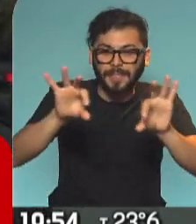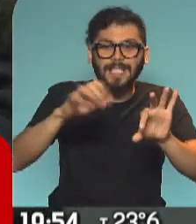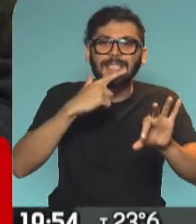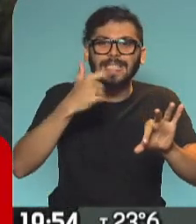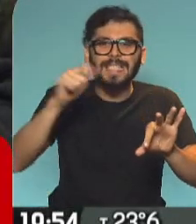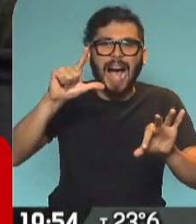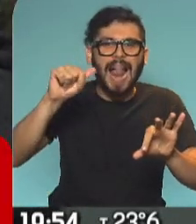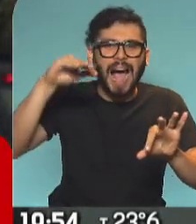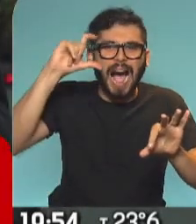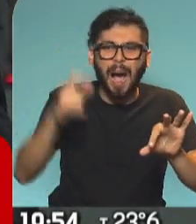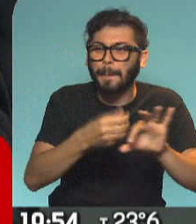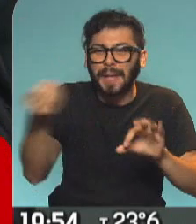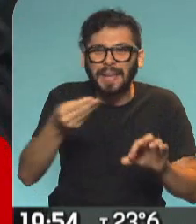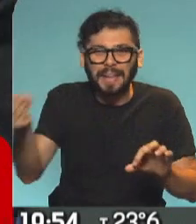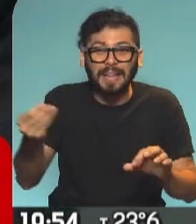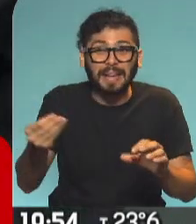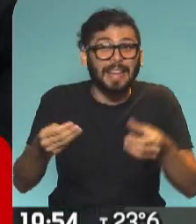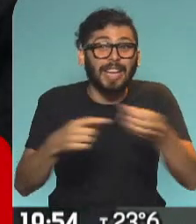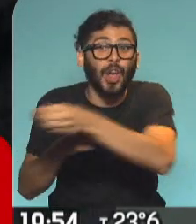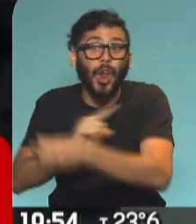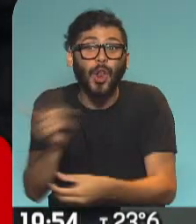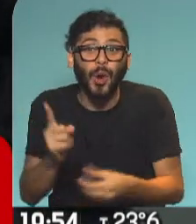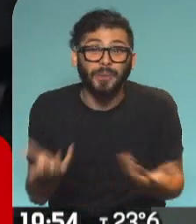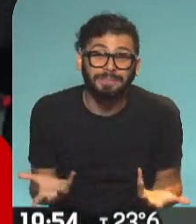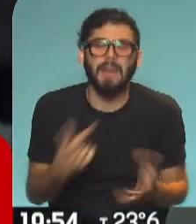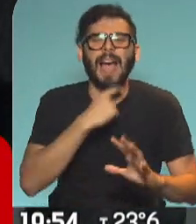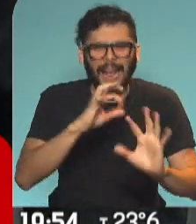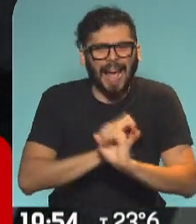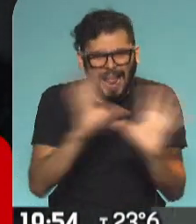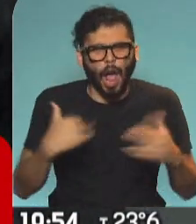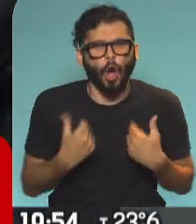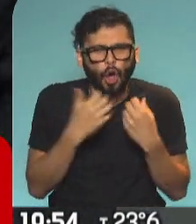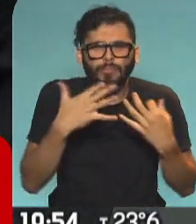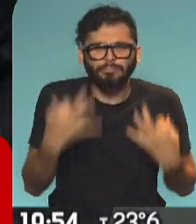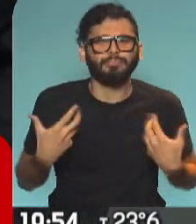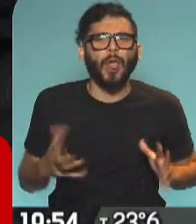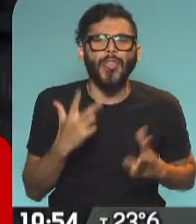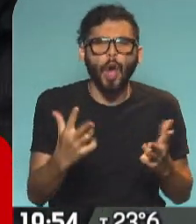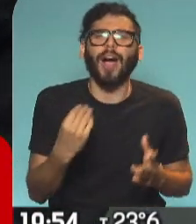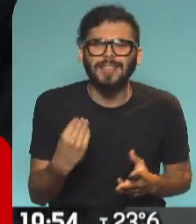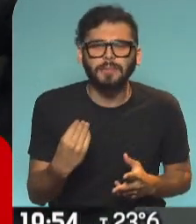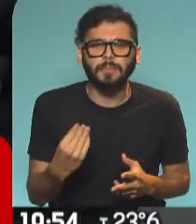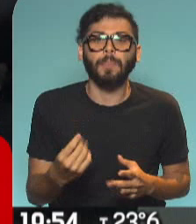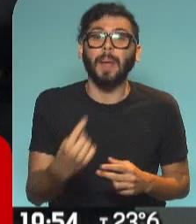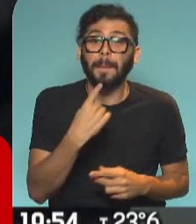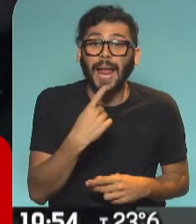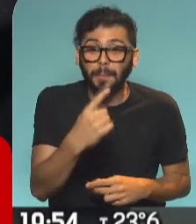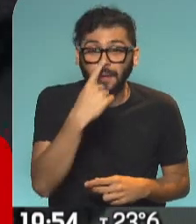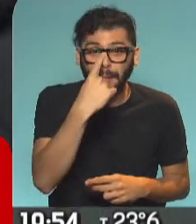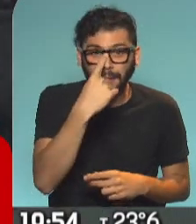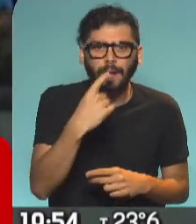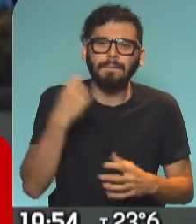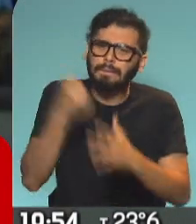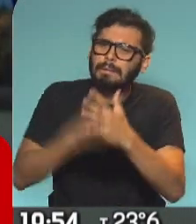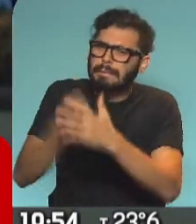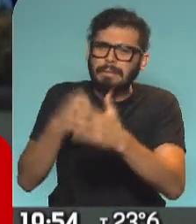botellita de dióxido de cloro. ¿Quiere que le diga una cosa? ¿Quiere que le diga sinceramente qué es lo que pienso? Sí. Que lo que intentan es ver cómo le sacan dinero a